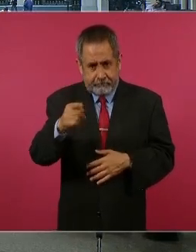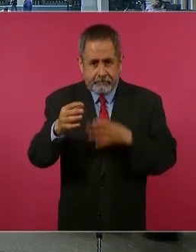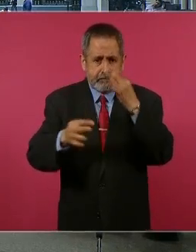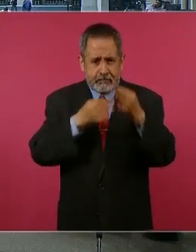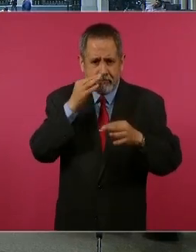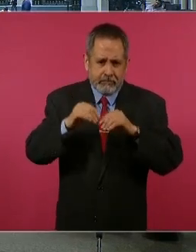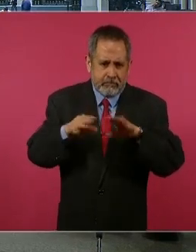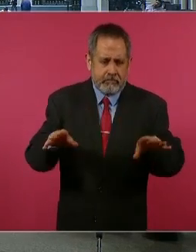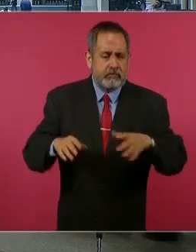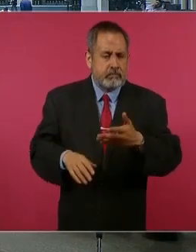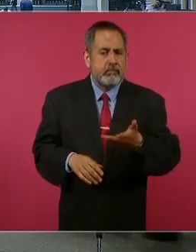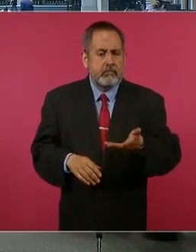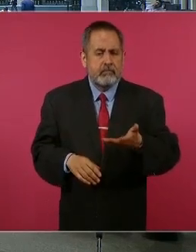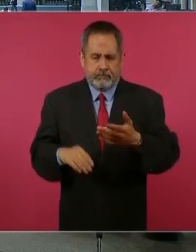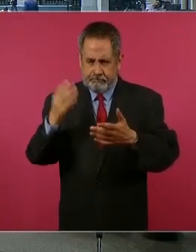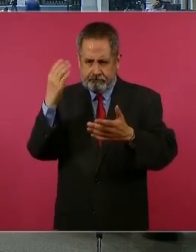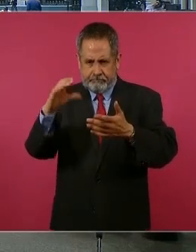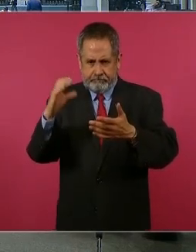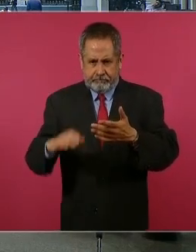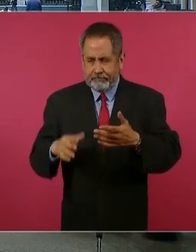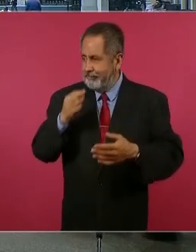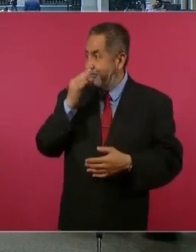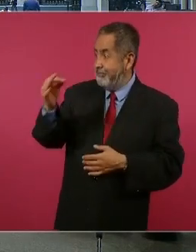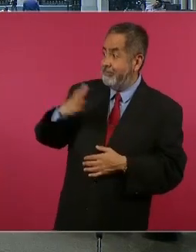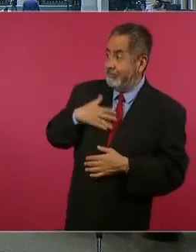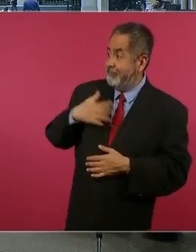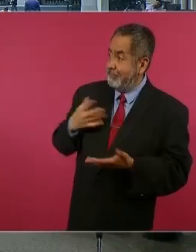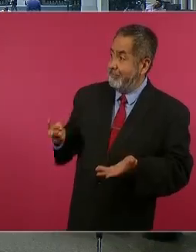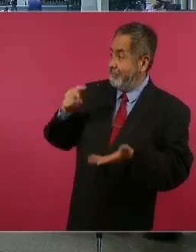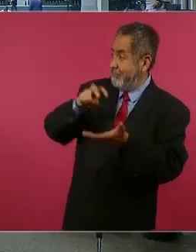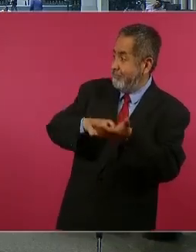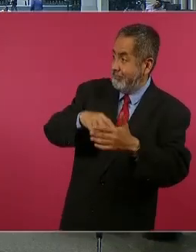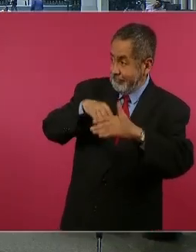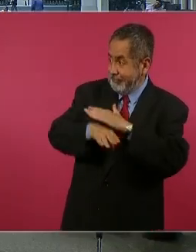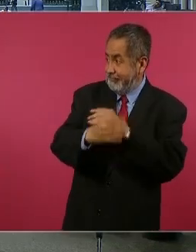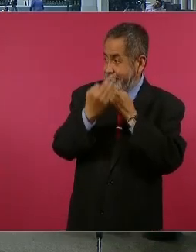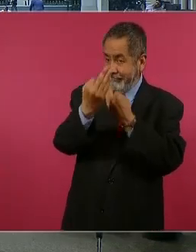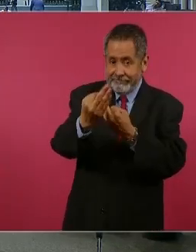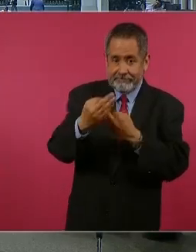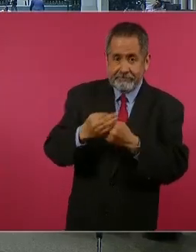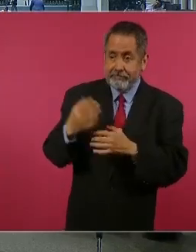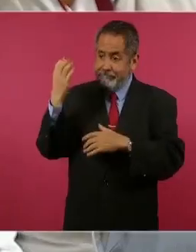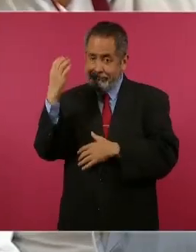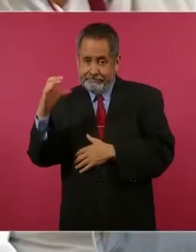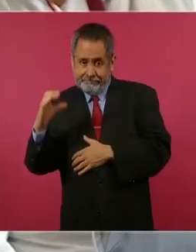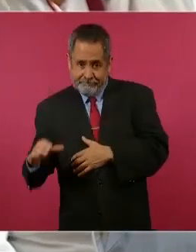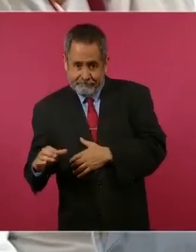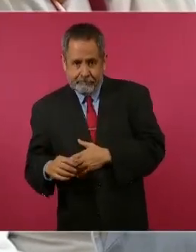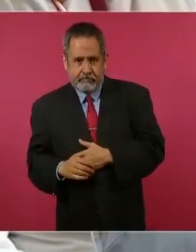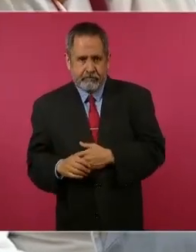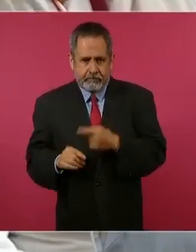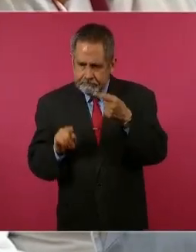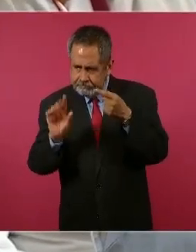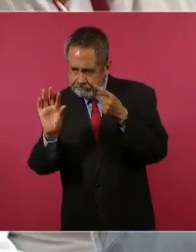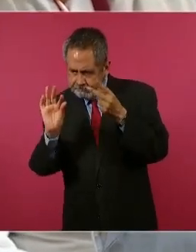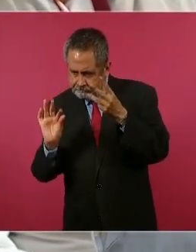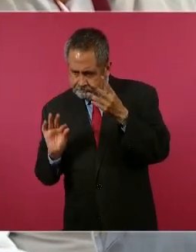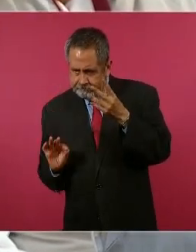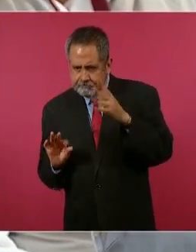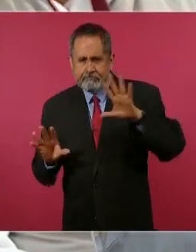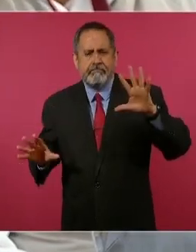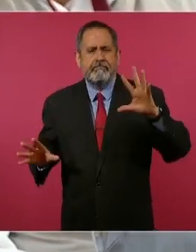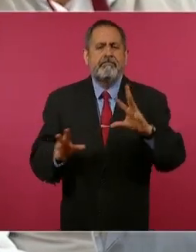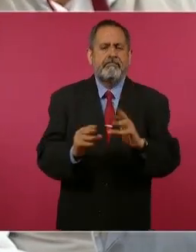mensajes ya que pues anuncié con mucho orgullo que iba a estar aquí con usted y hice una recopilación un